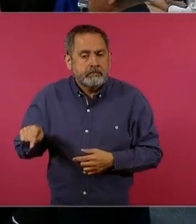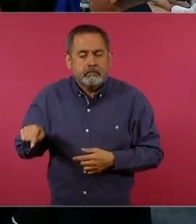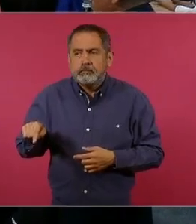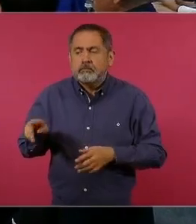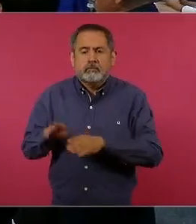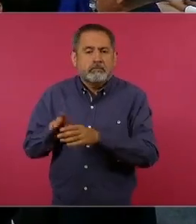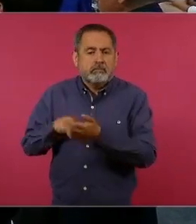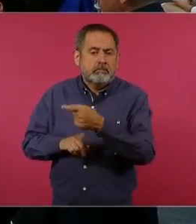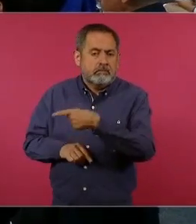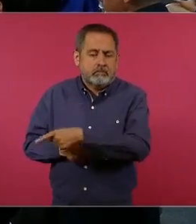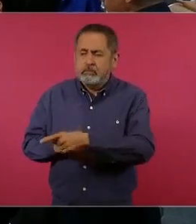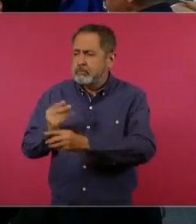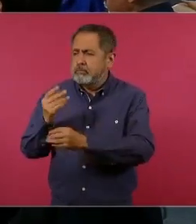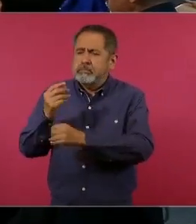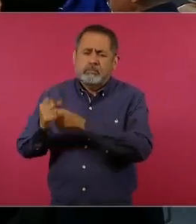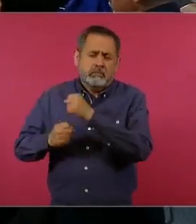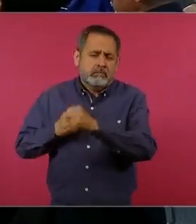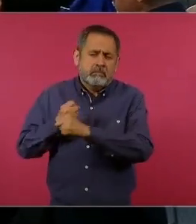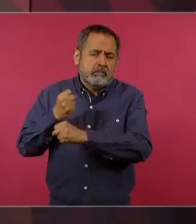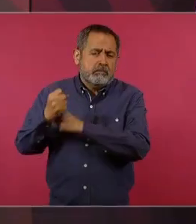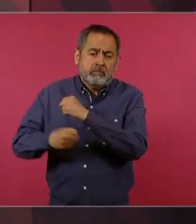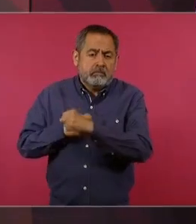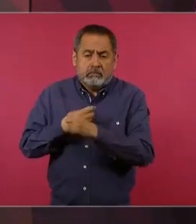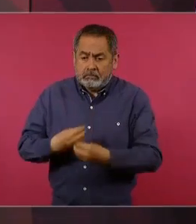llevan años